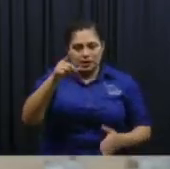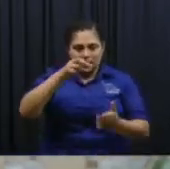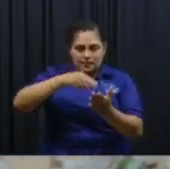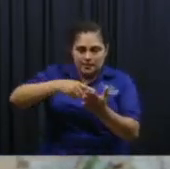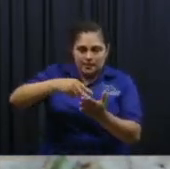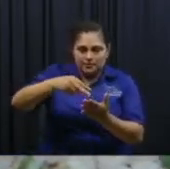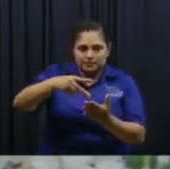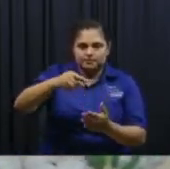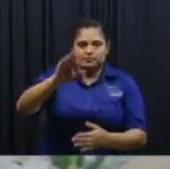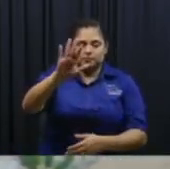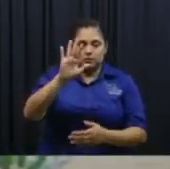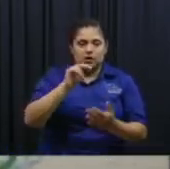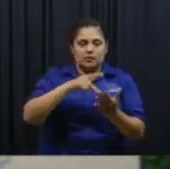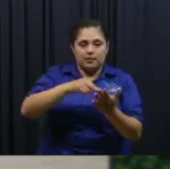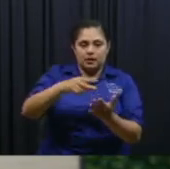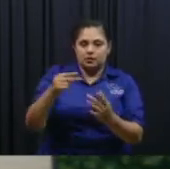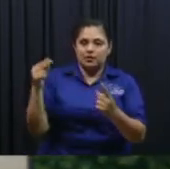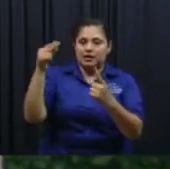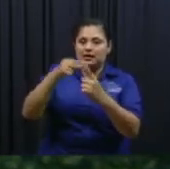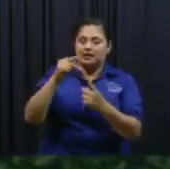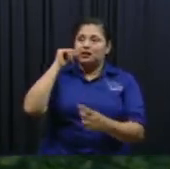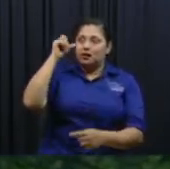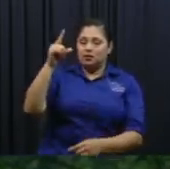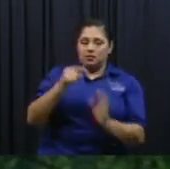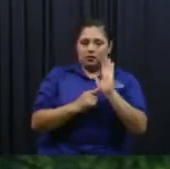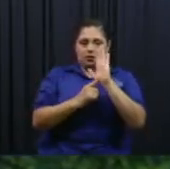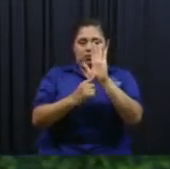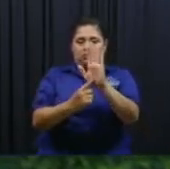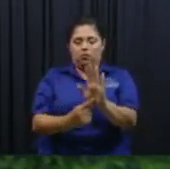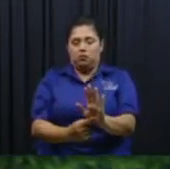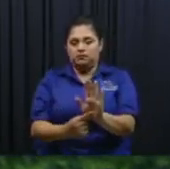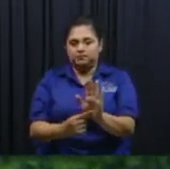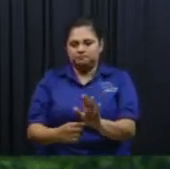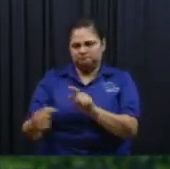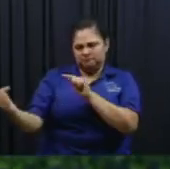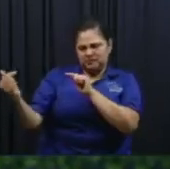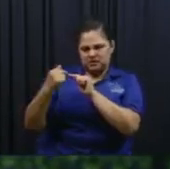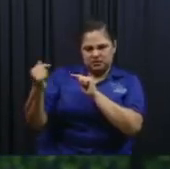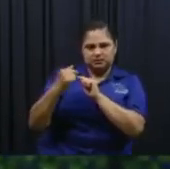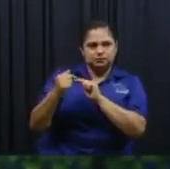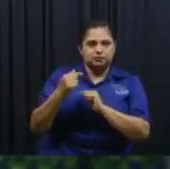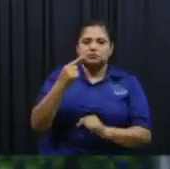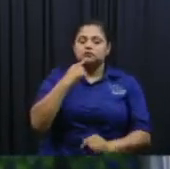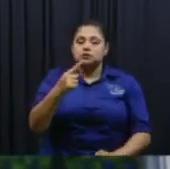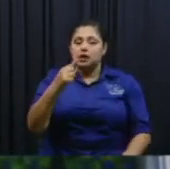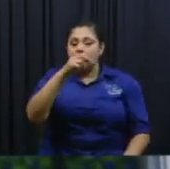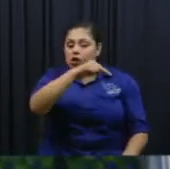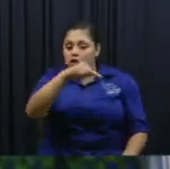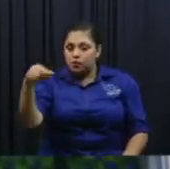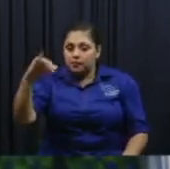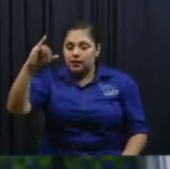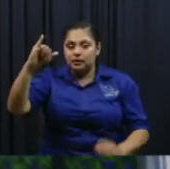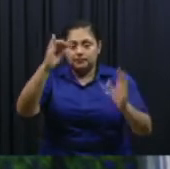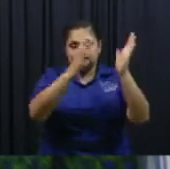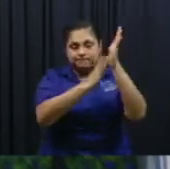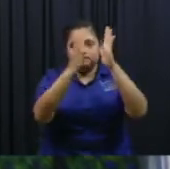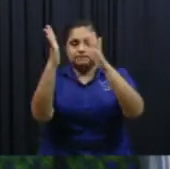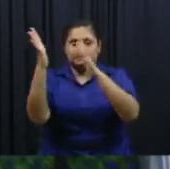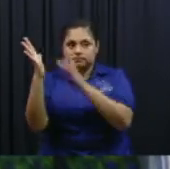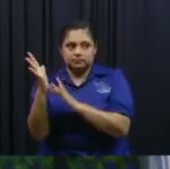su camino hacia el Señor y si se le aparece un cachudo Entonces le diga en el nombre de Jesús